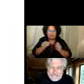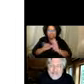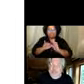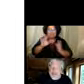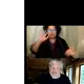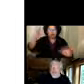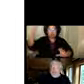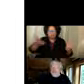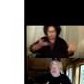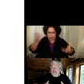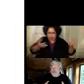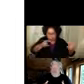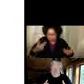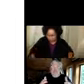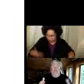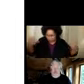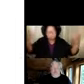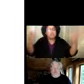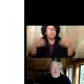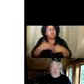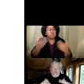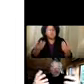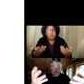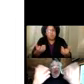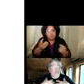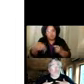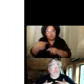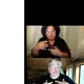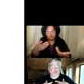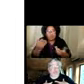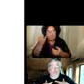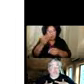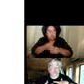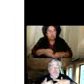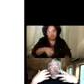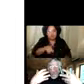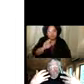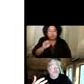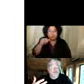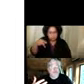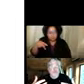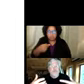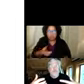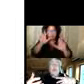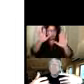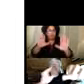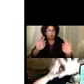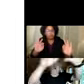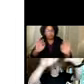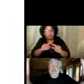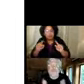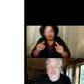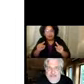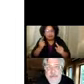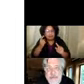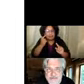Y tenemos como una crisis de identificación o identidad. Muchos de ustedes sí se llaman o sí tienen